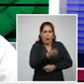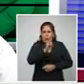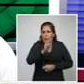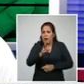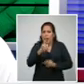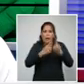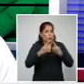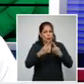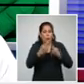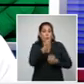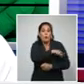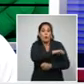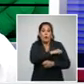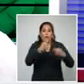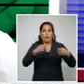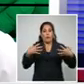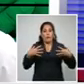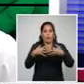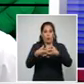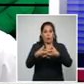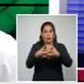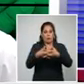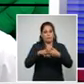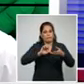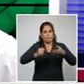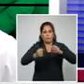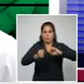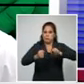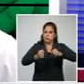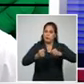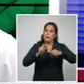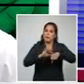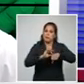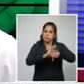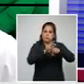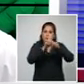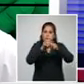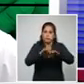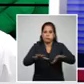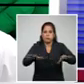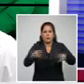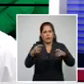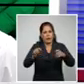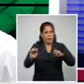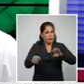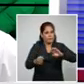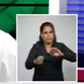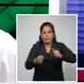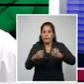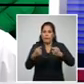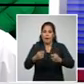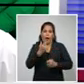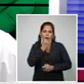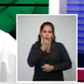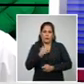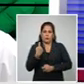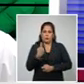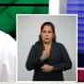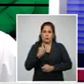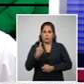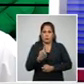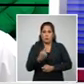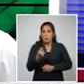conjunto, poder controlar esta elevada transmisión que tanto daño nos está haciendo. Nos está haciendo